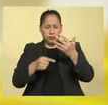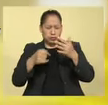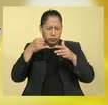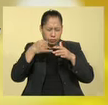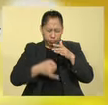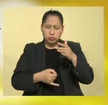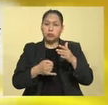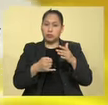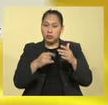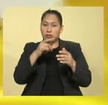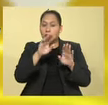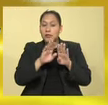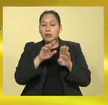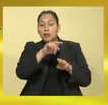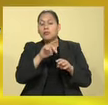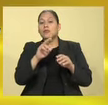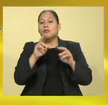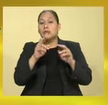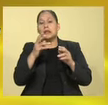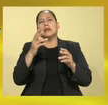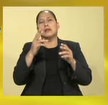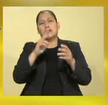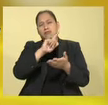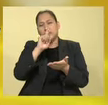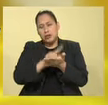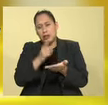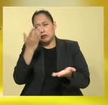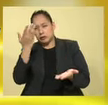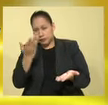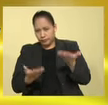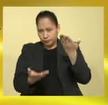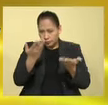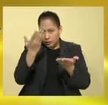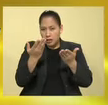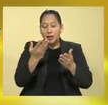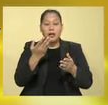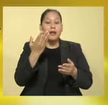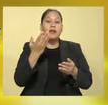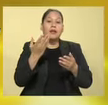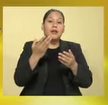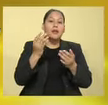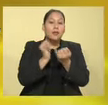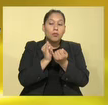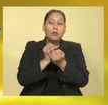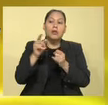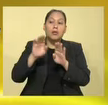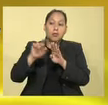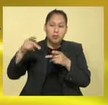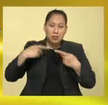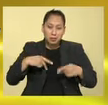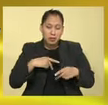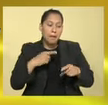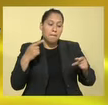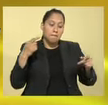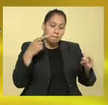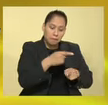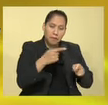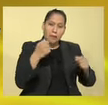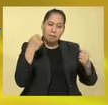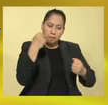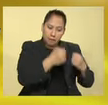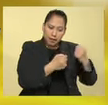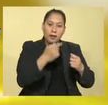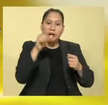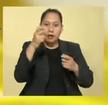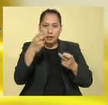las los aspectos varían y dependiendo de de los actos y ya es donde entra juzgado Cívico secretaria de